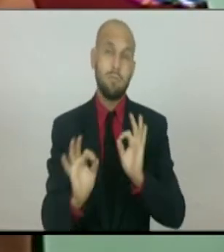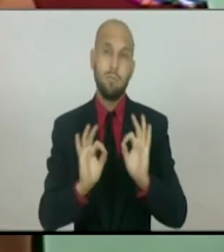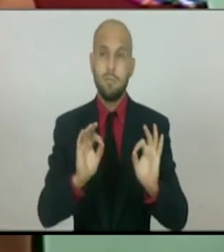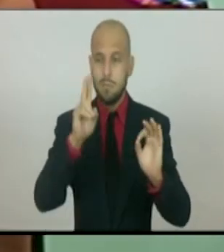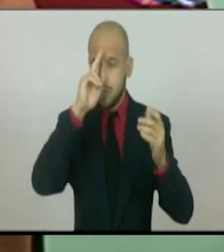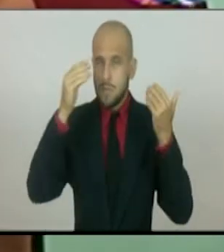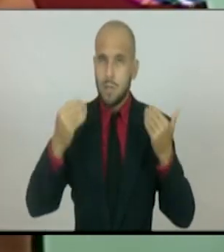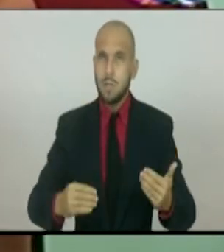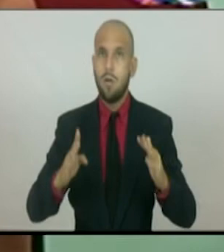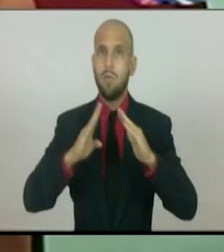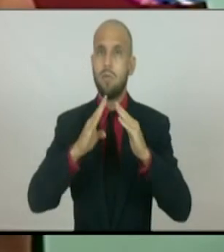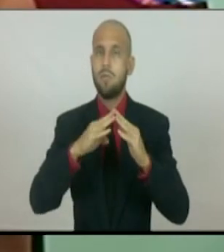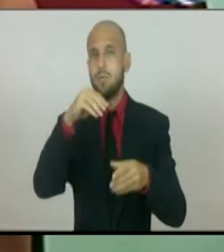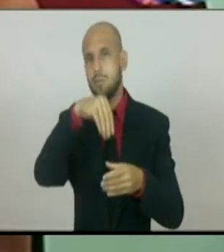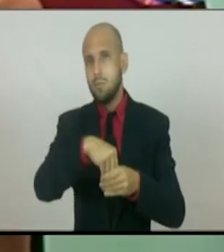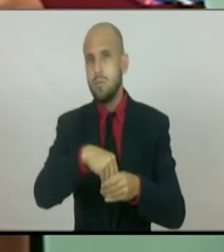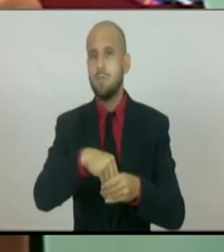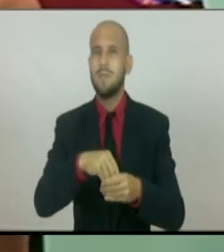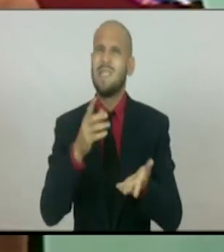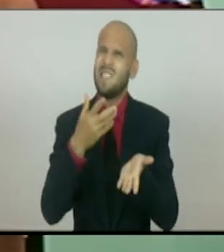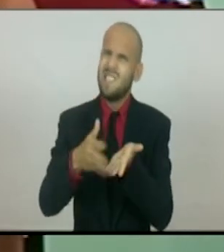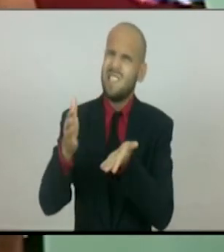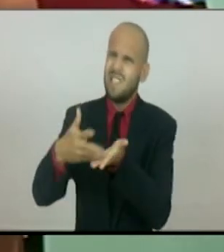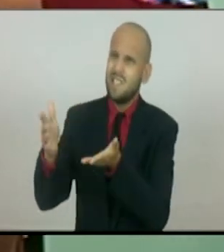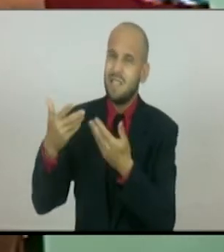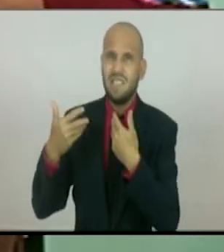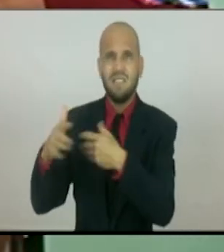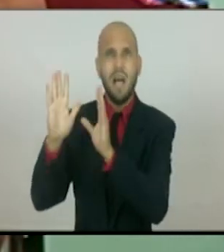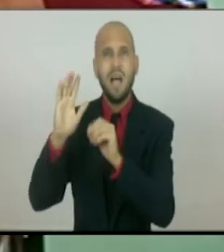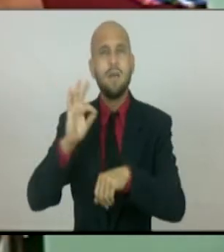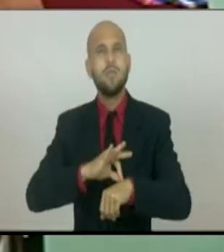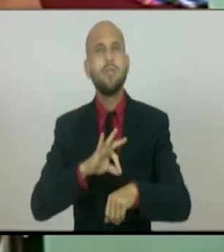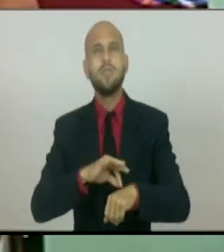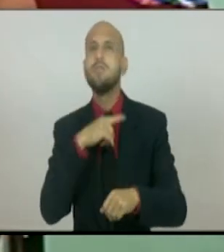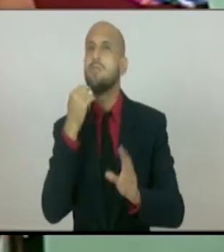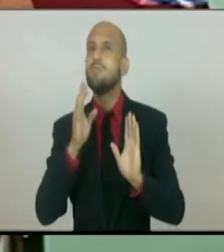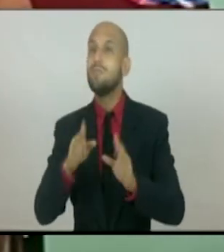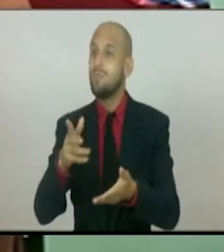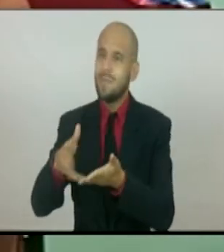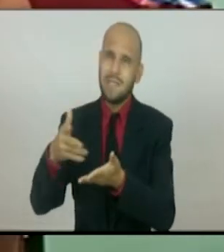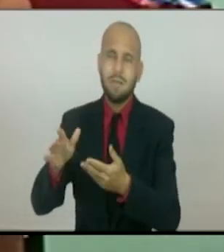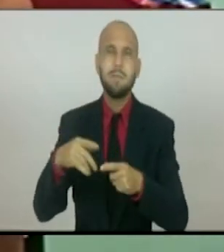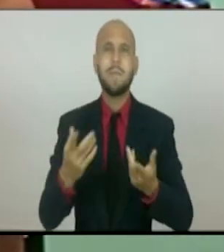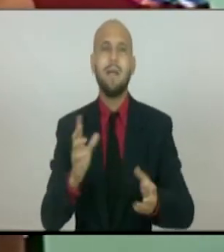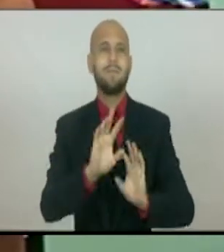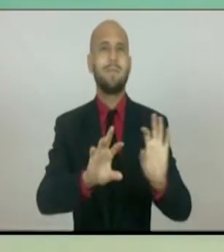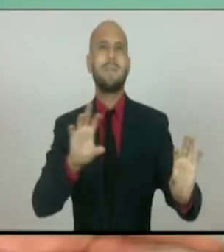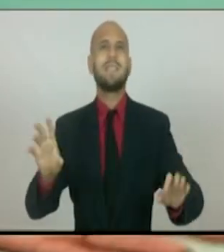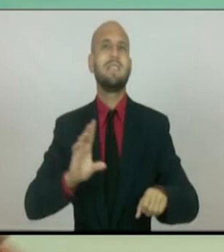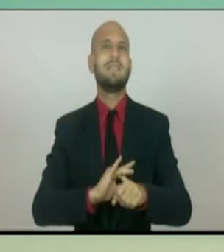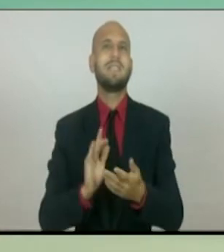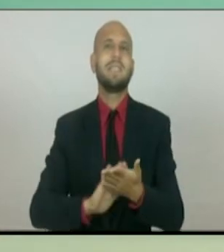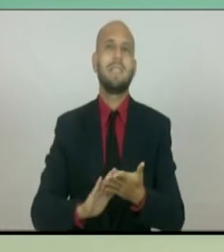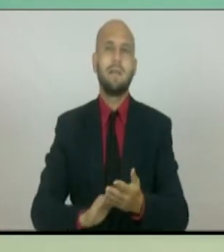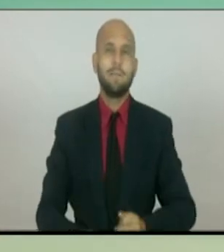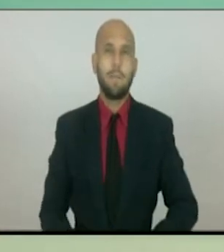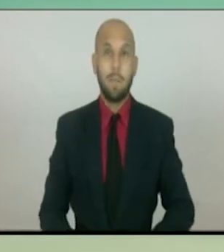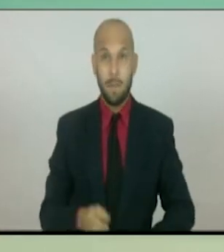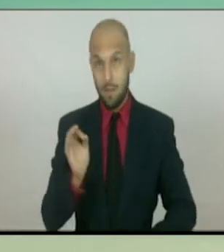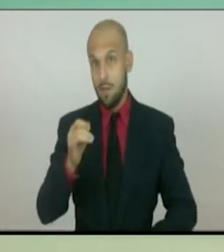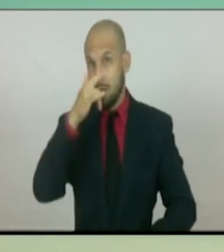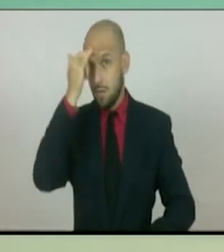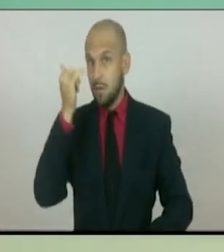por supuesto, libre de mosquitos y de vectores que transmiten estas enfermedades. Exactamente. Además, esto conlleva también un decreto